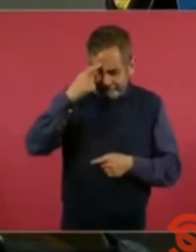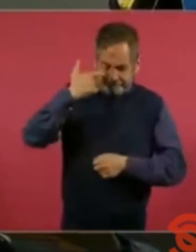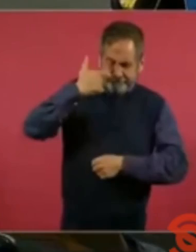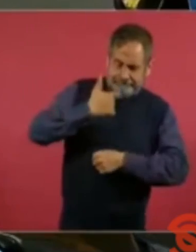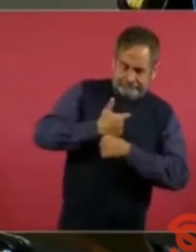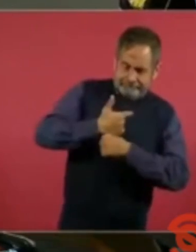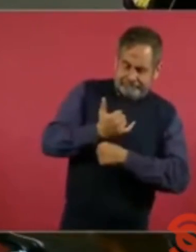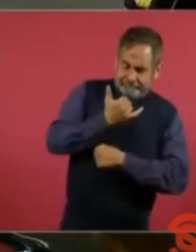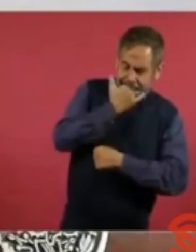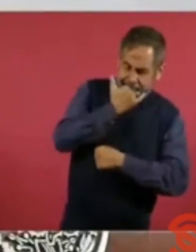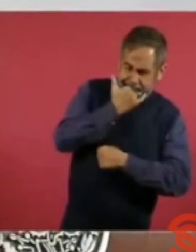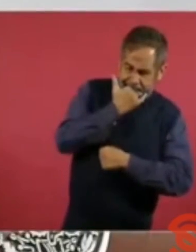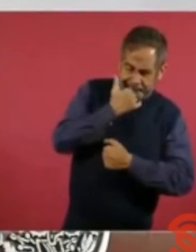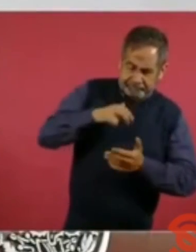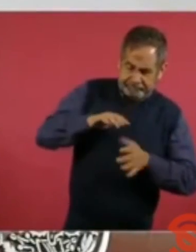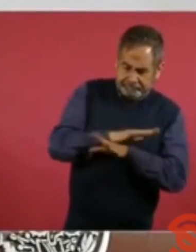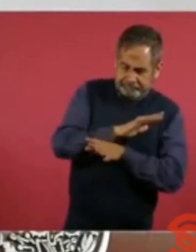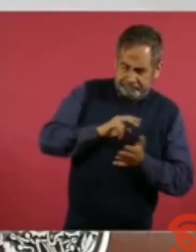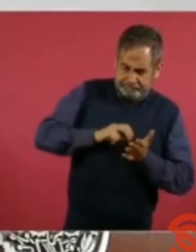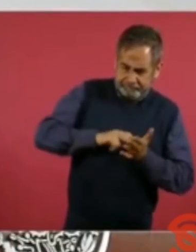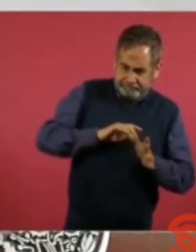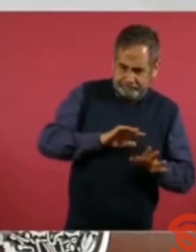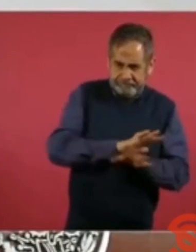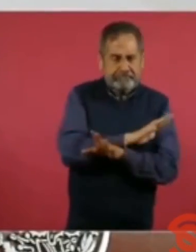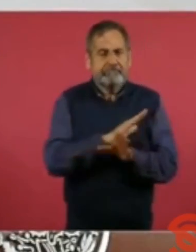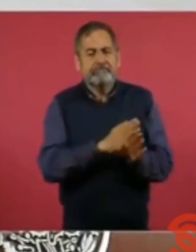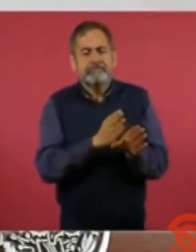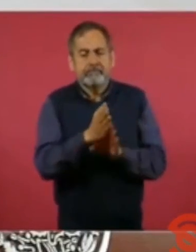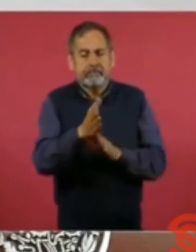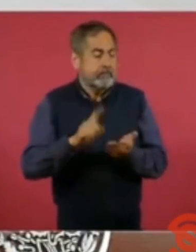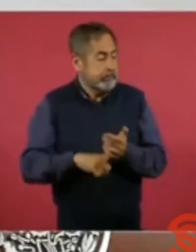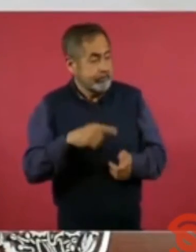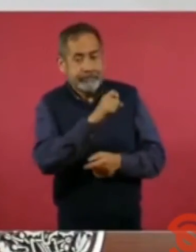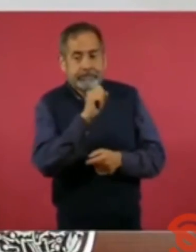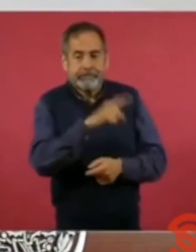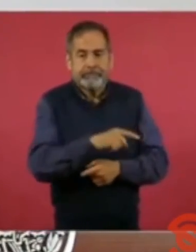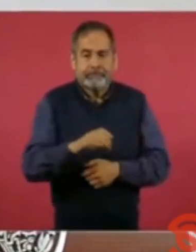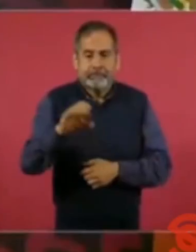autocrítica, no caer en autocomplacencia.